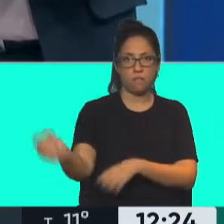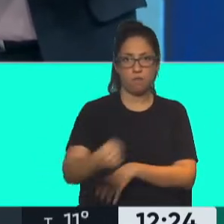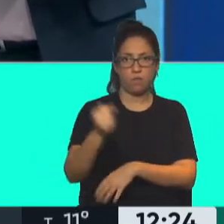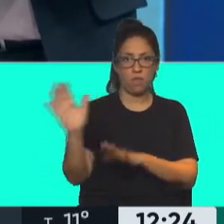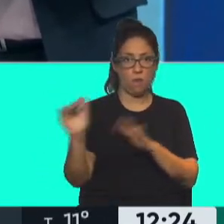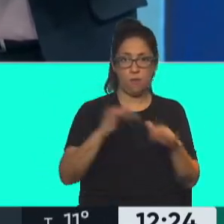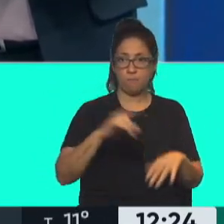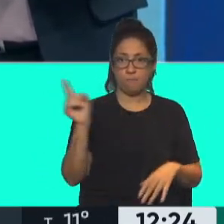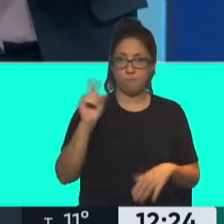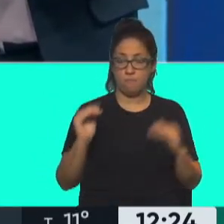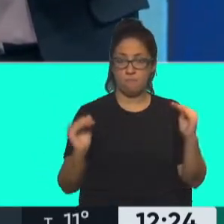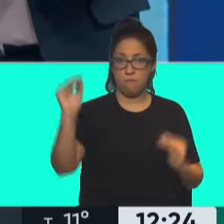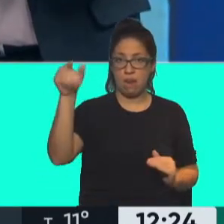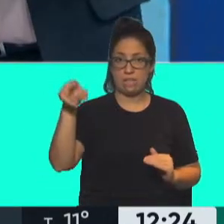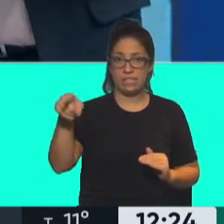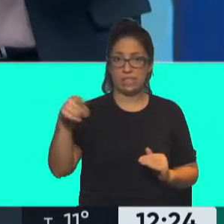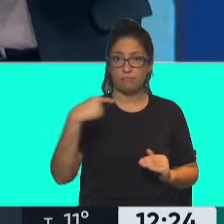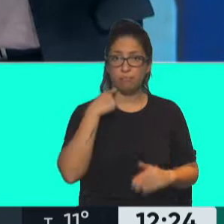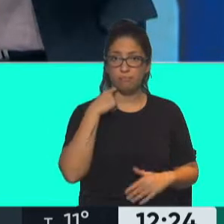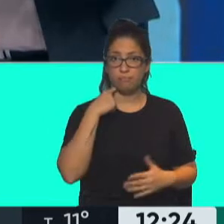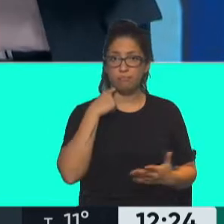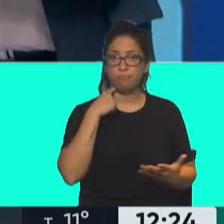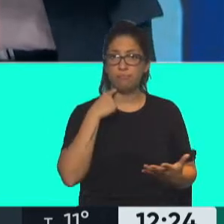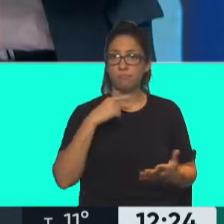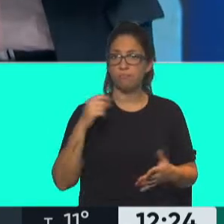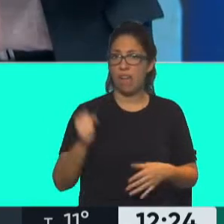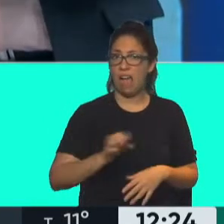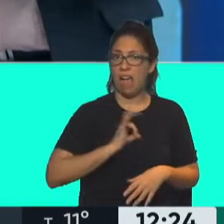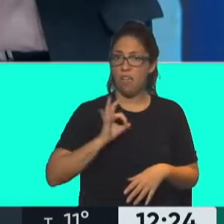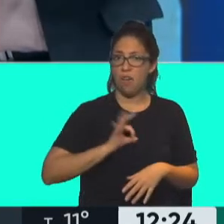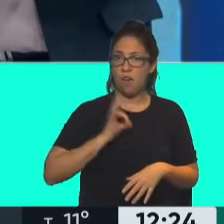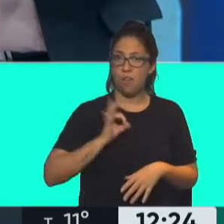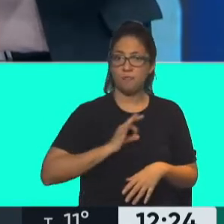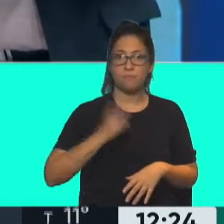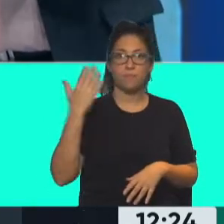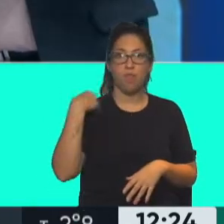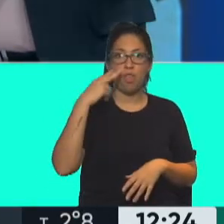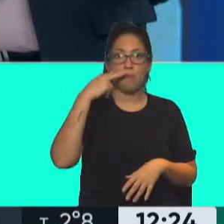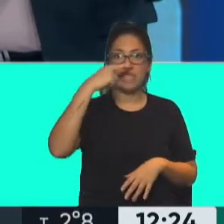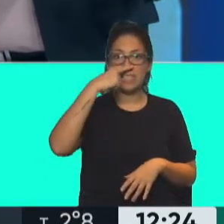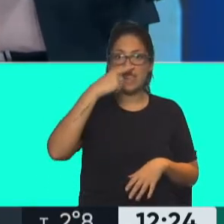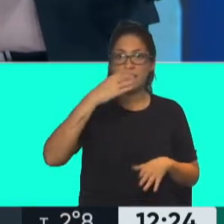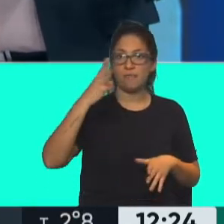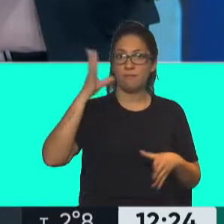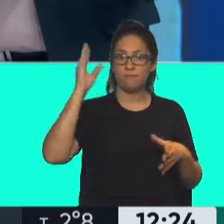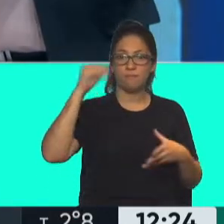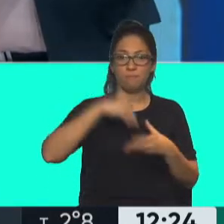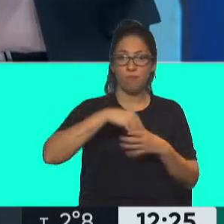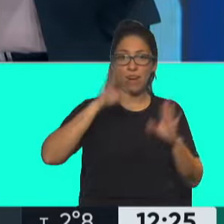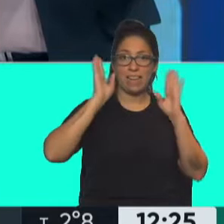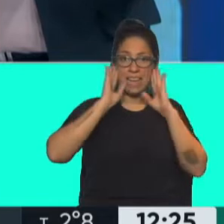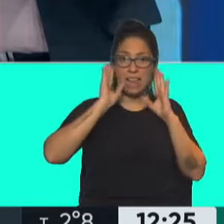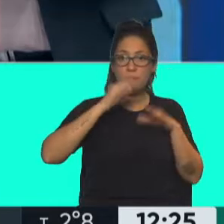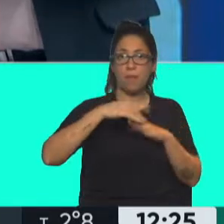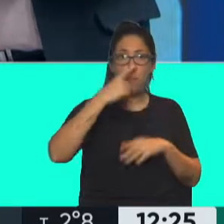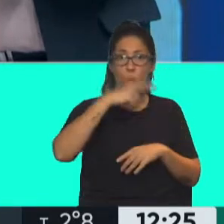Libertadores de América, que es una búsqueda de hace años. Después de aquel 2007, con Riquelme en cancha, justamente Boca no volvió a